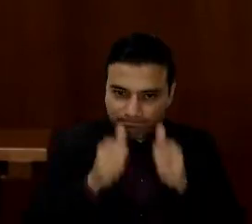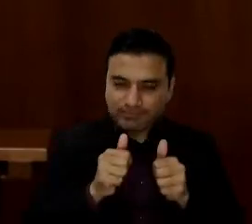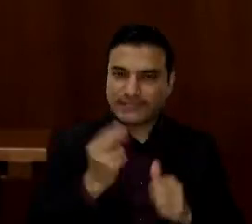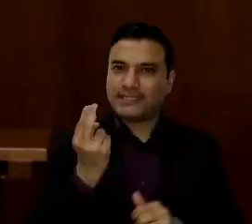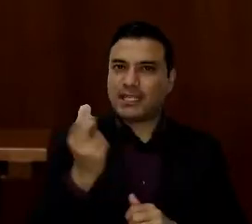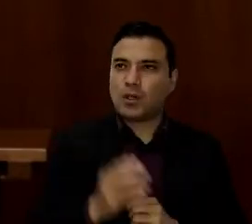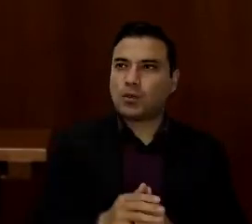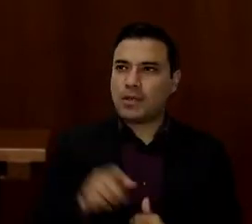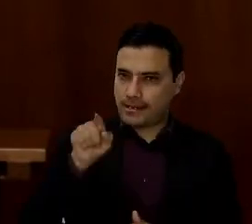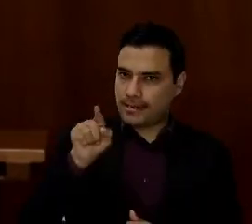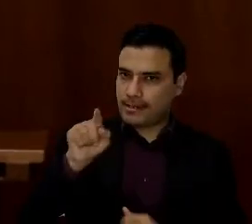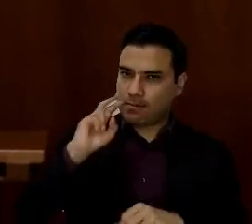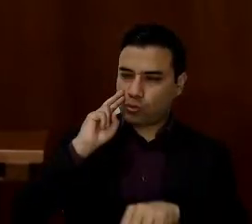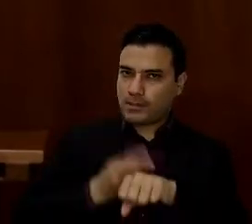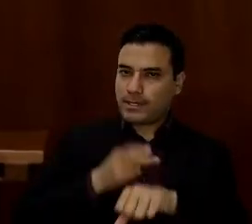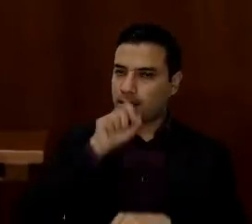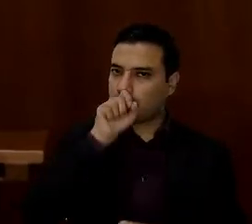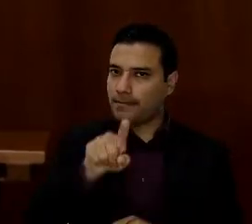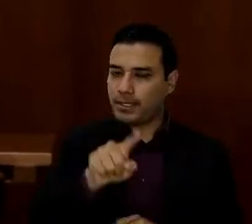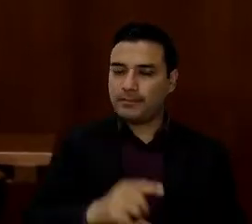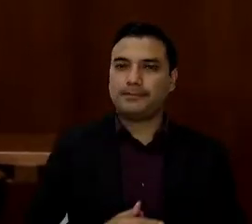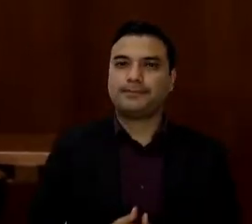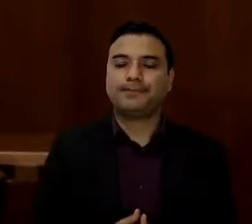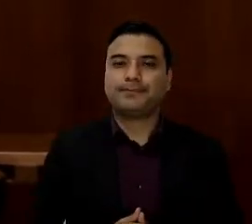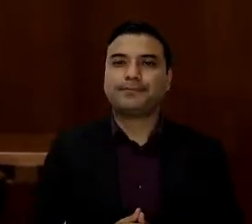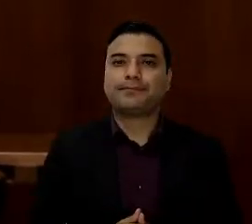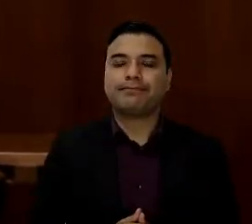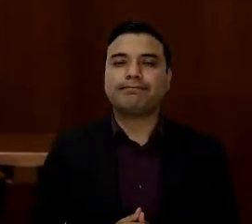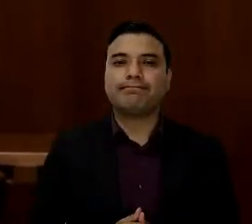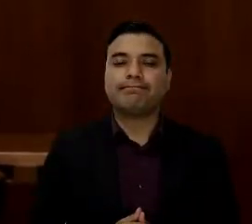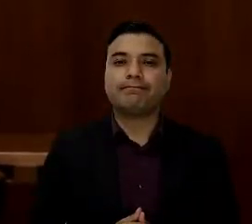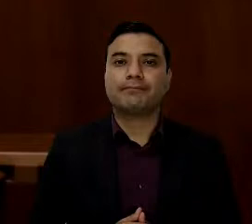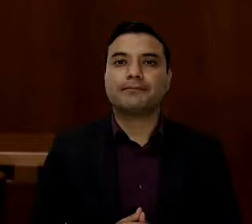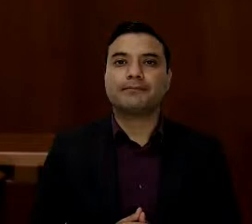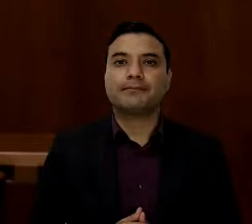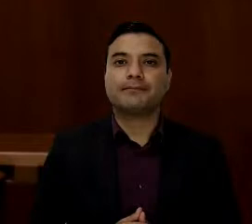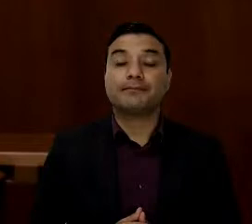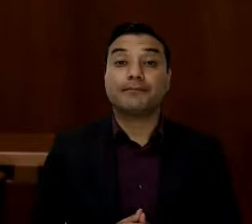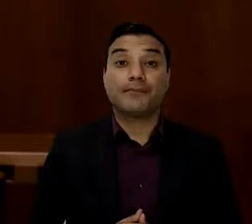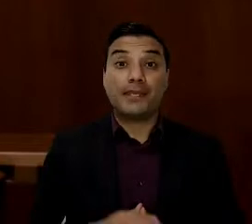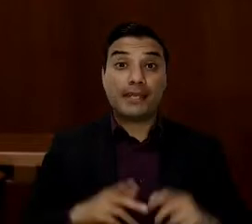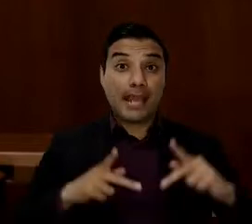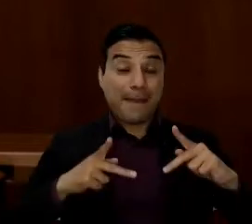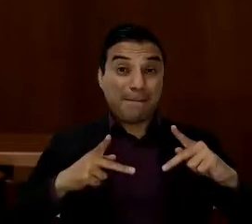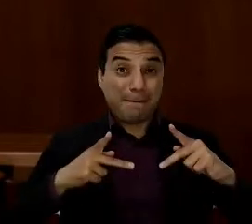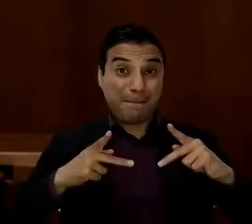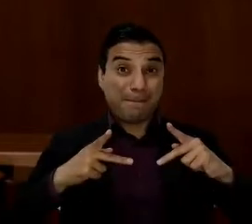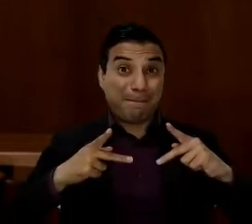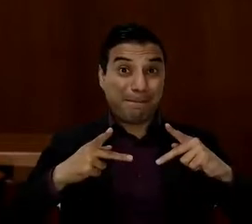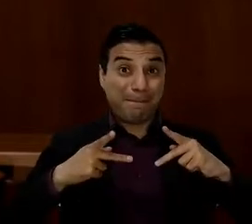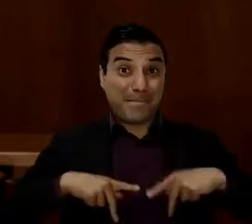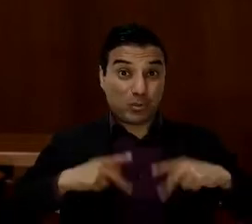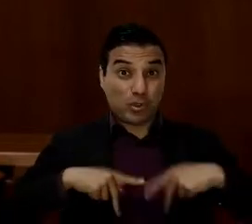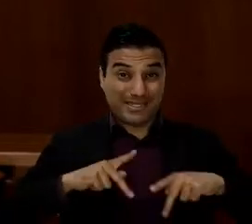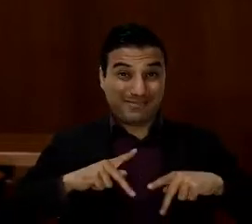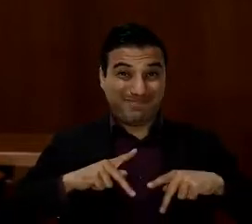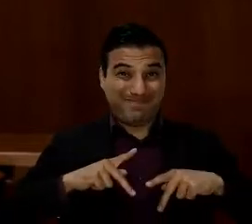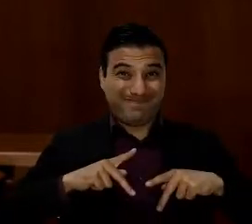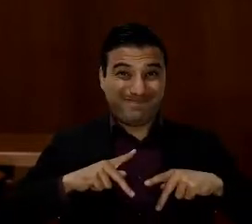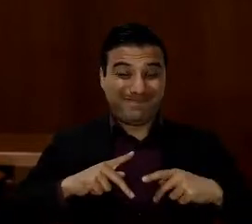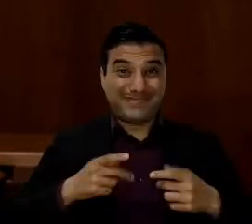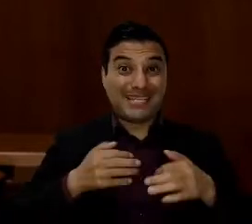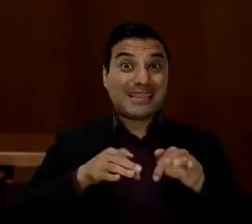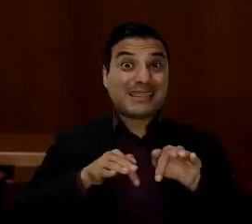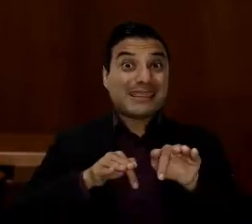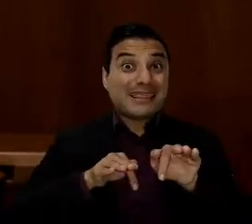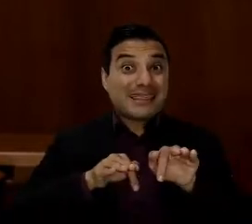y hay un grado de responsabilidad también para quienes laboran y para para